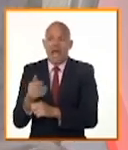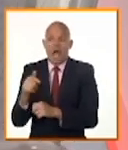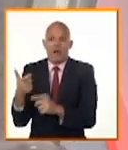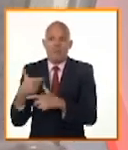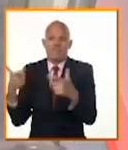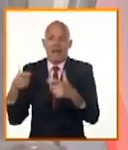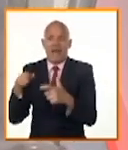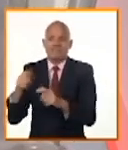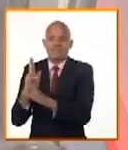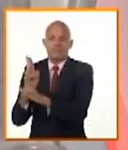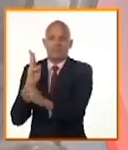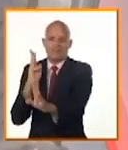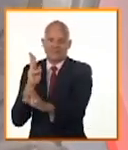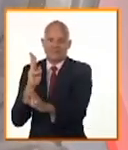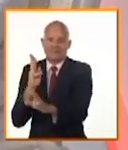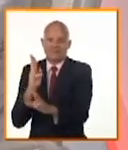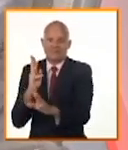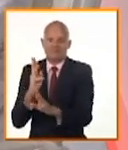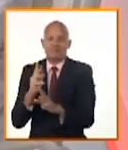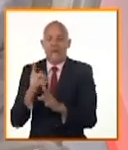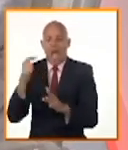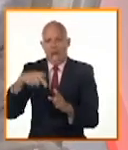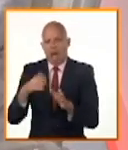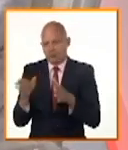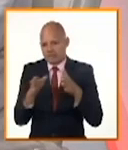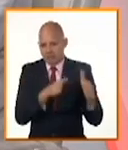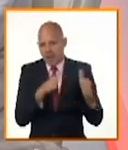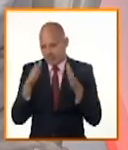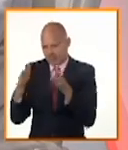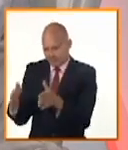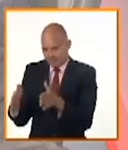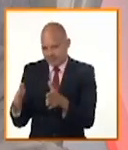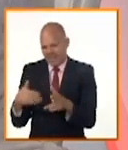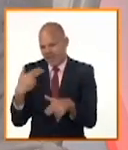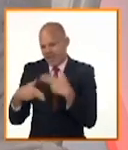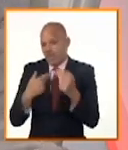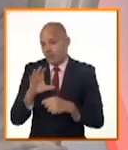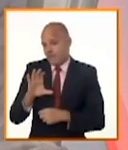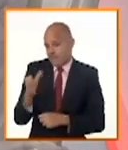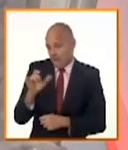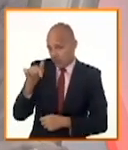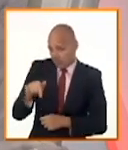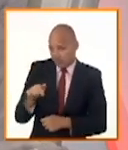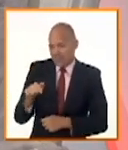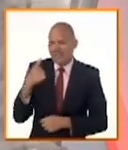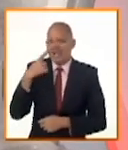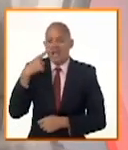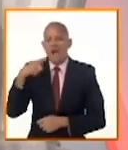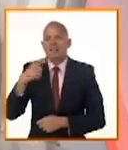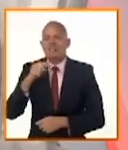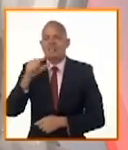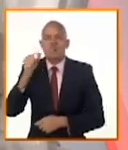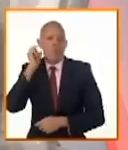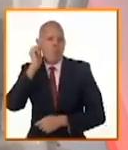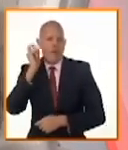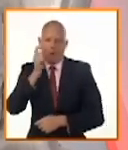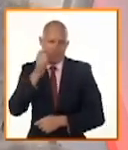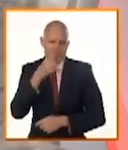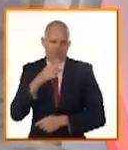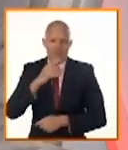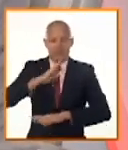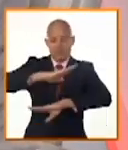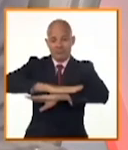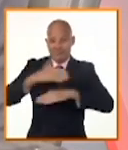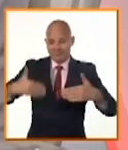económicos de separada de las cajas que van a atender a las personas naturales que ahora van a tener donde hay que hacer automático más facilidades